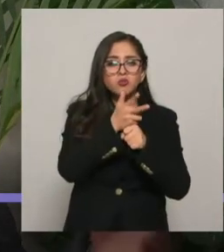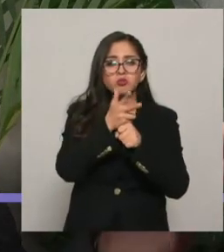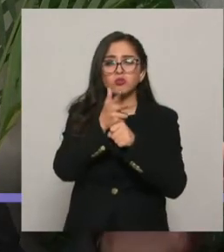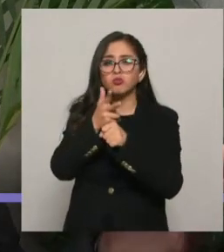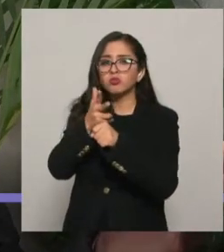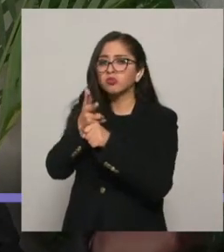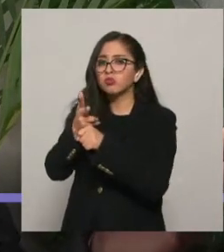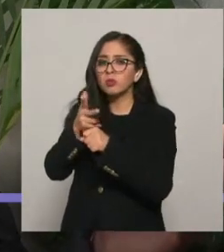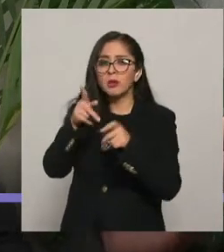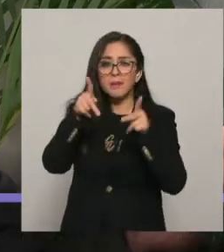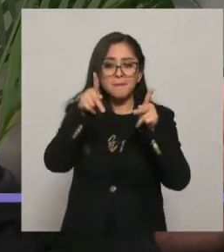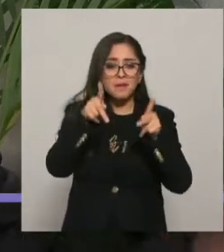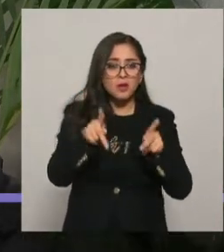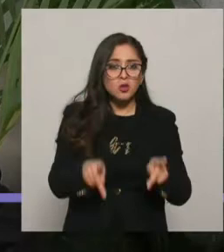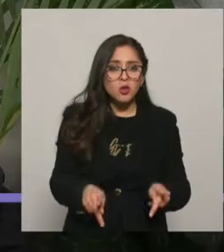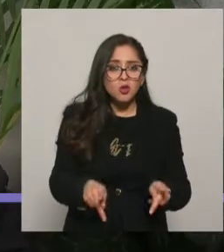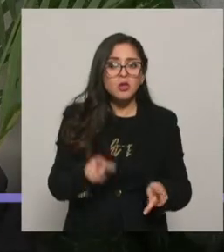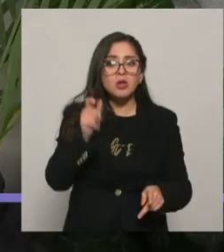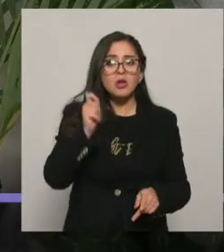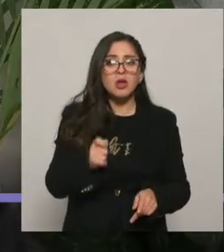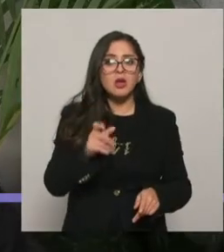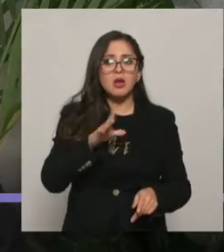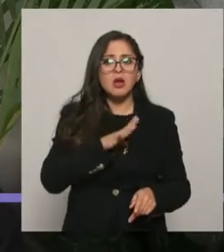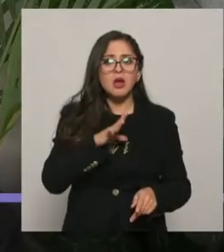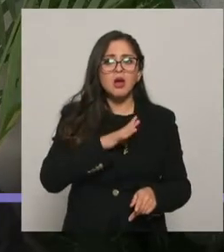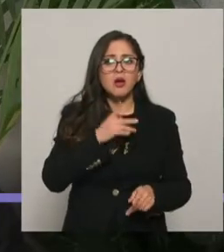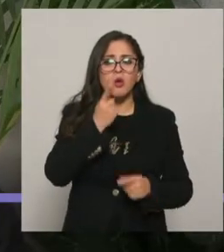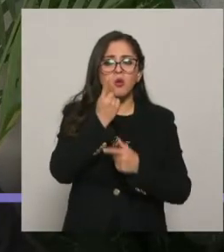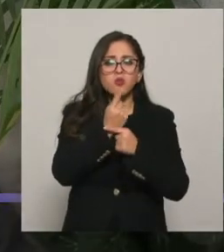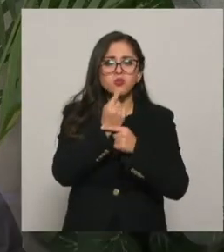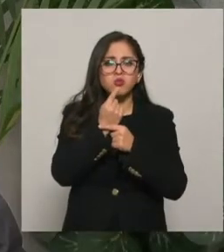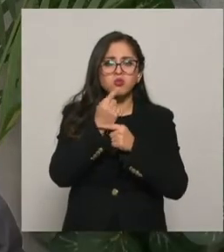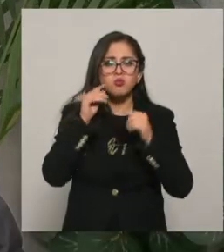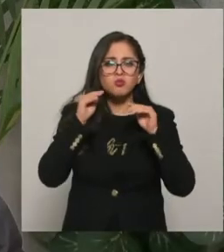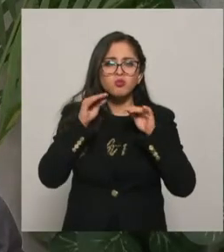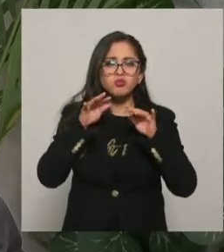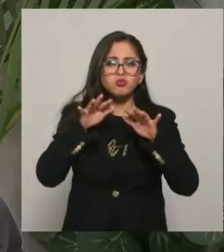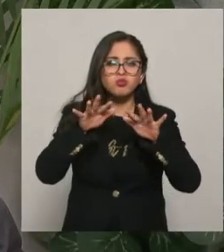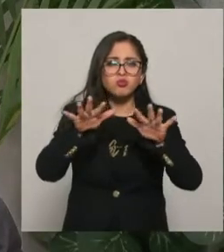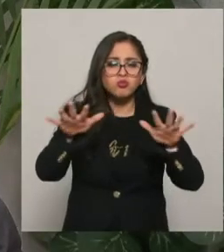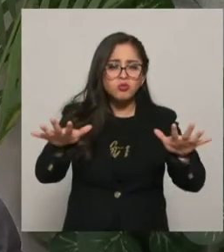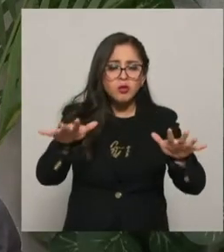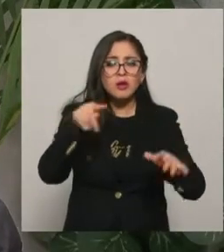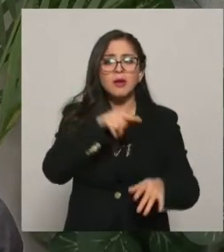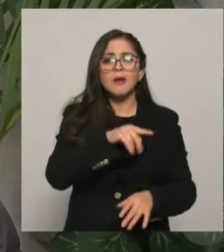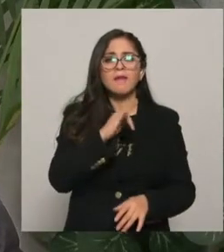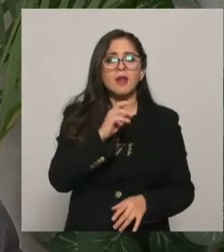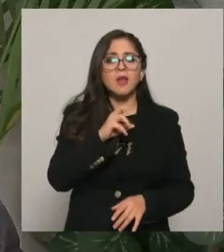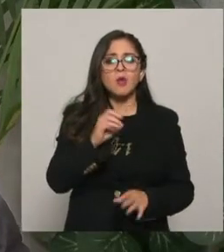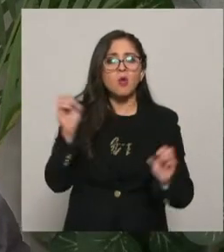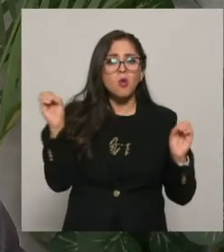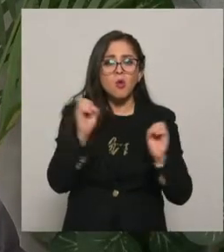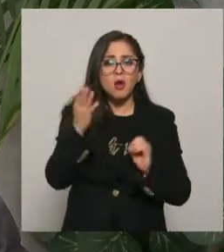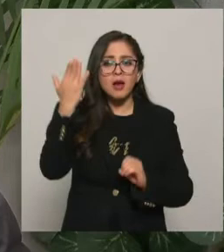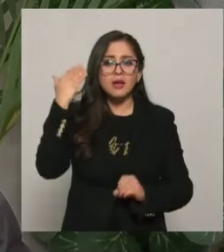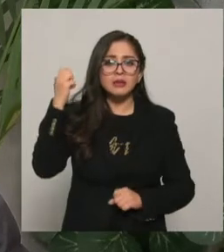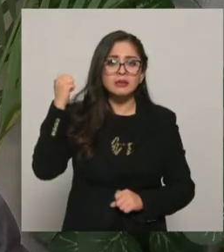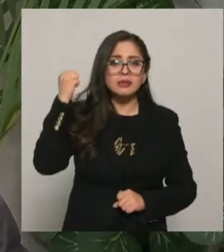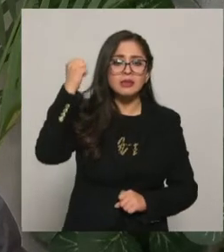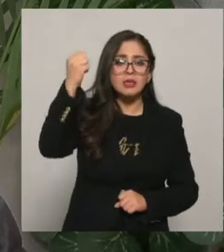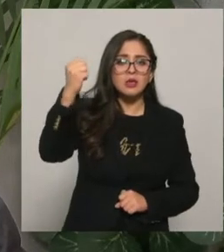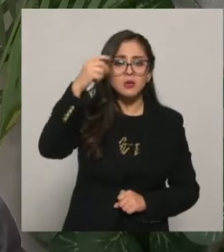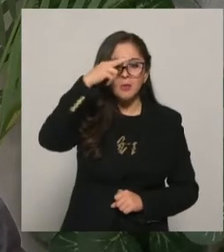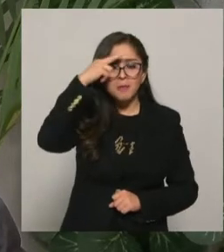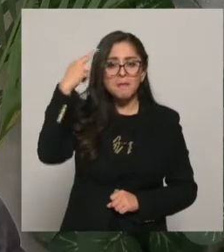está pues completamente alumbrado, ¿no? Servando González, al no pertenecer al Sindicato de Cineastas en México,